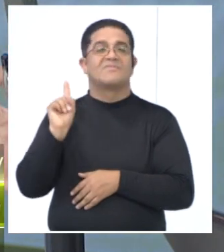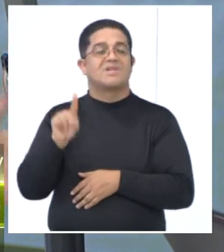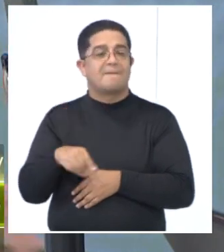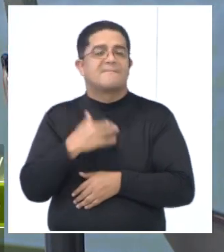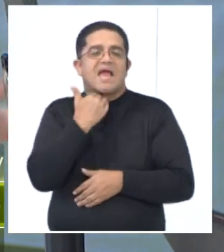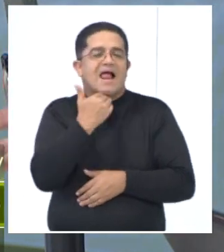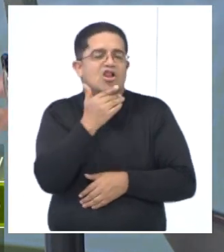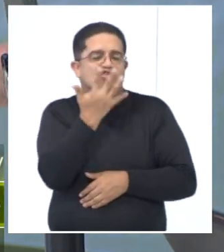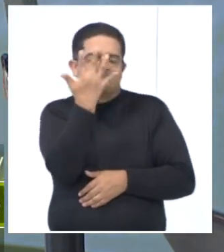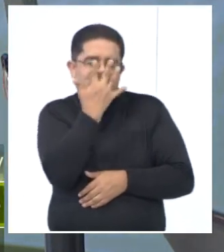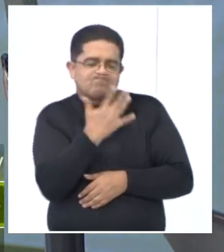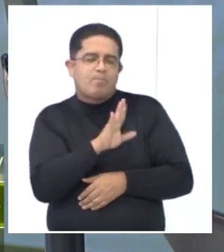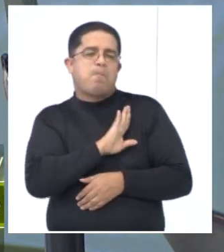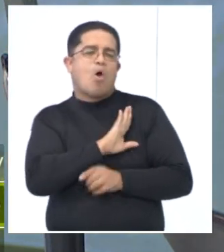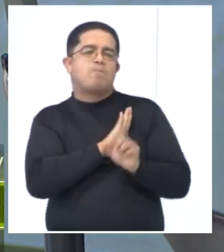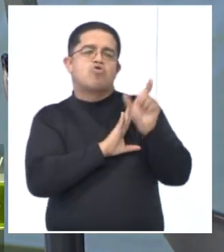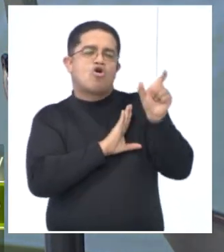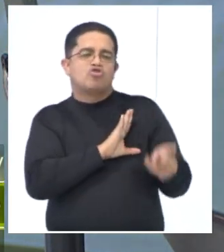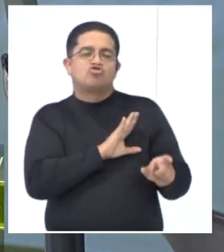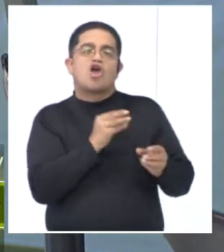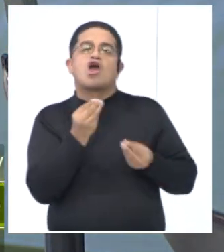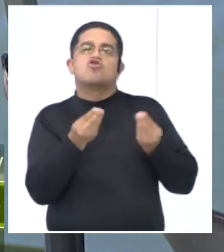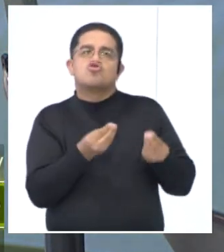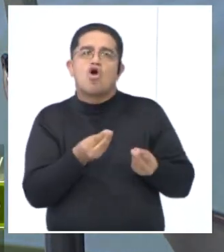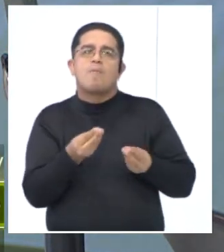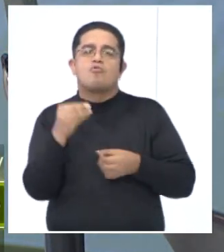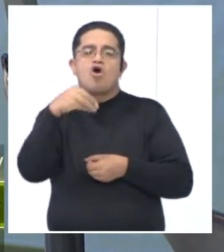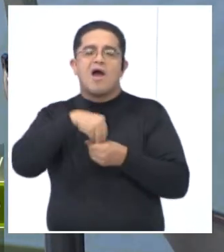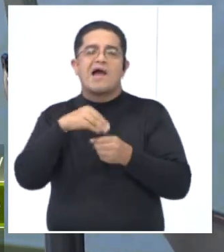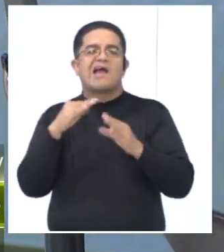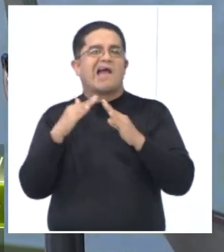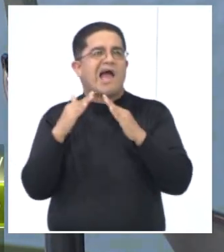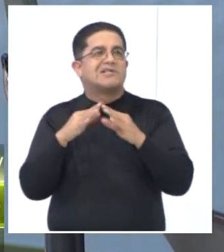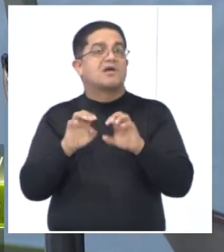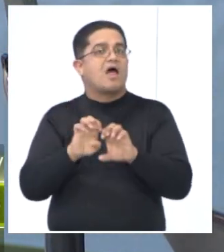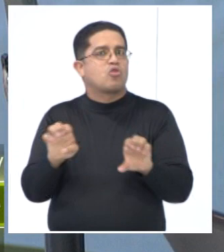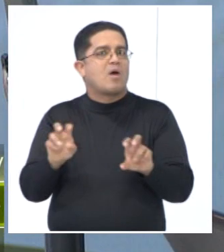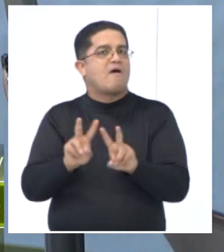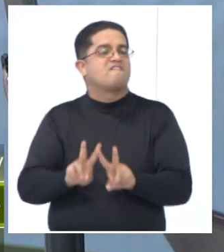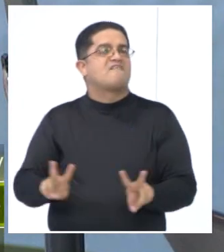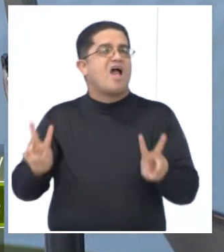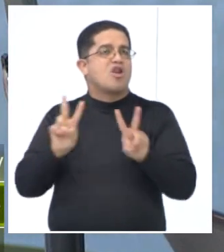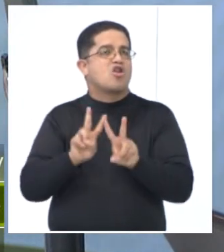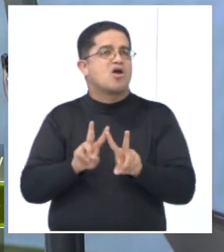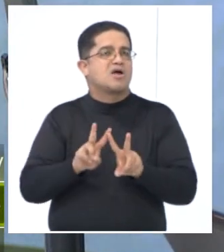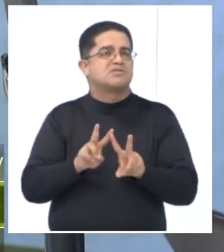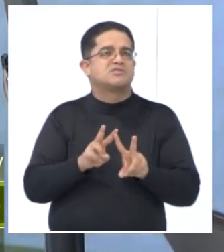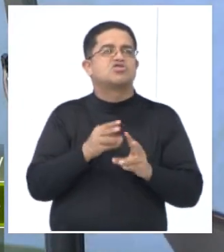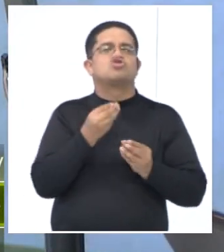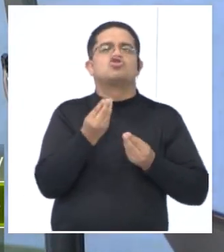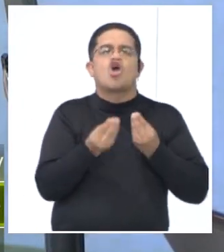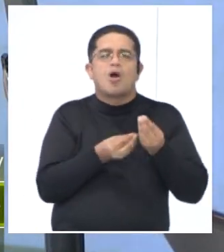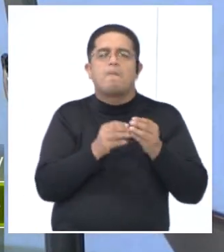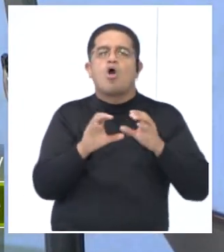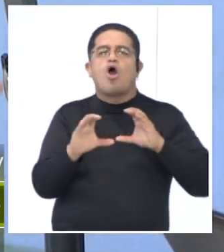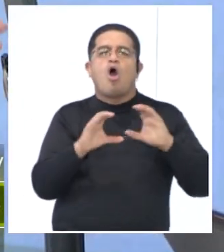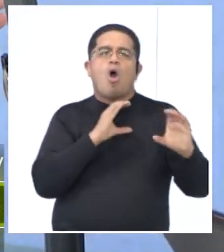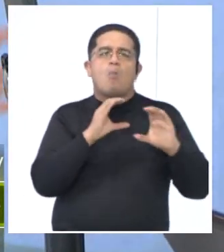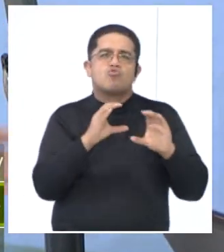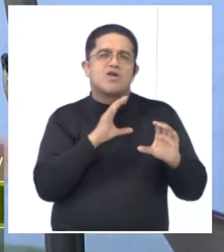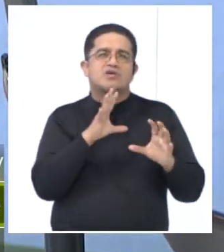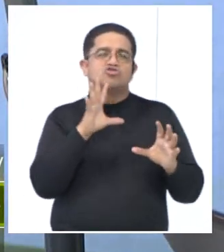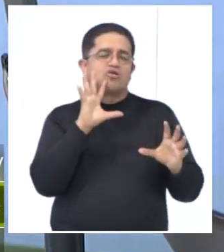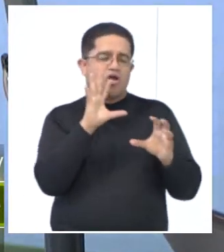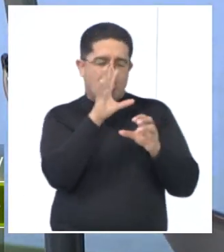individuales de cómo es la autoridad en casa, cómo es la educación, cómo es los valores, cómo es esa dinámica de comunicación y de confianza que hay